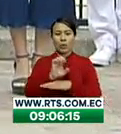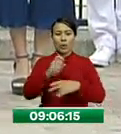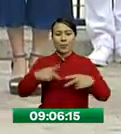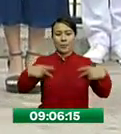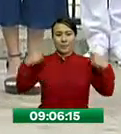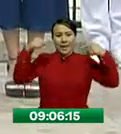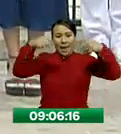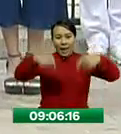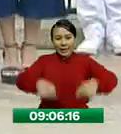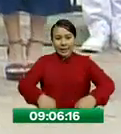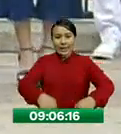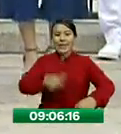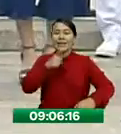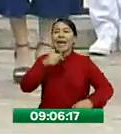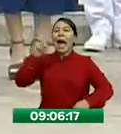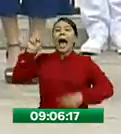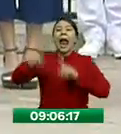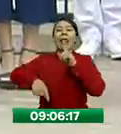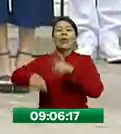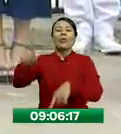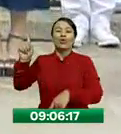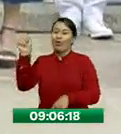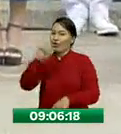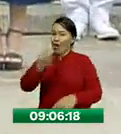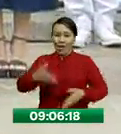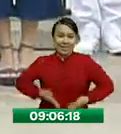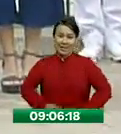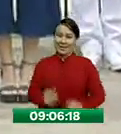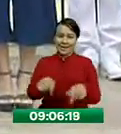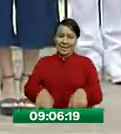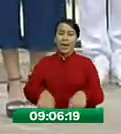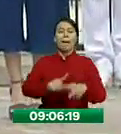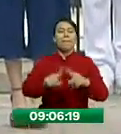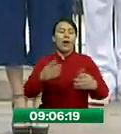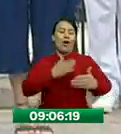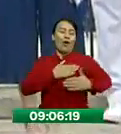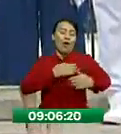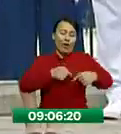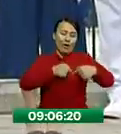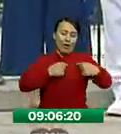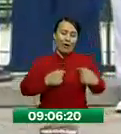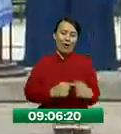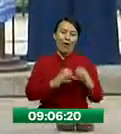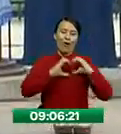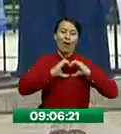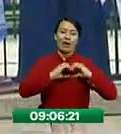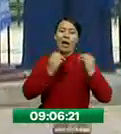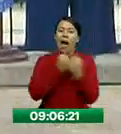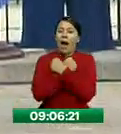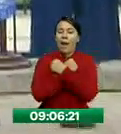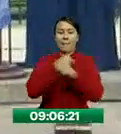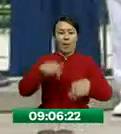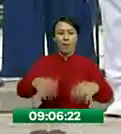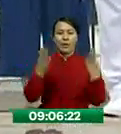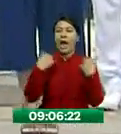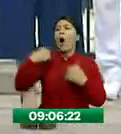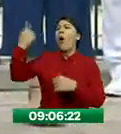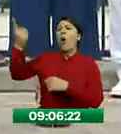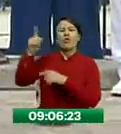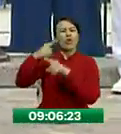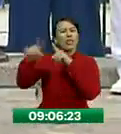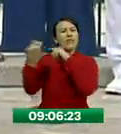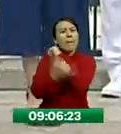aquí, guayaquileños de corazón, extranjeros que viven aquí, guayaquileños de corazón.